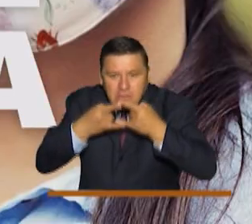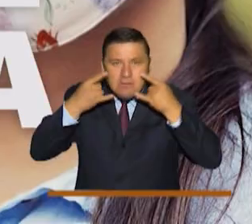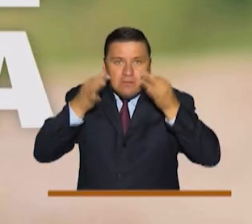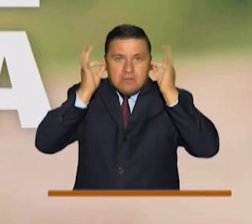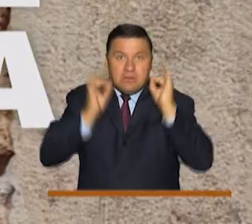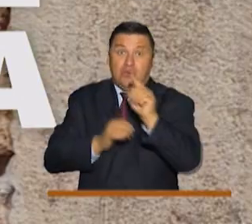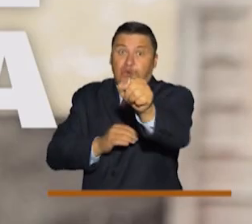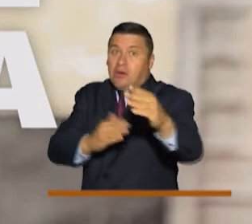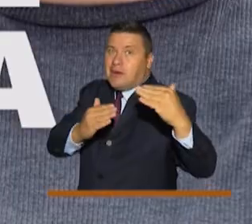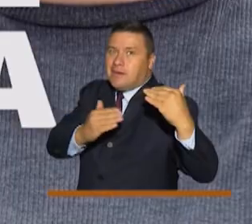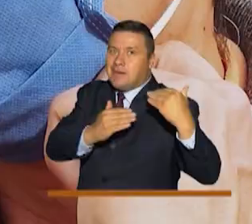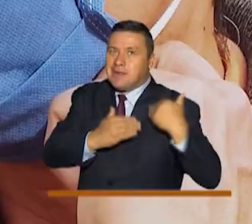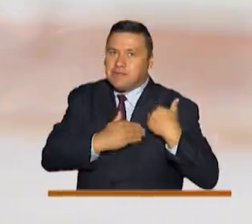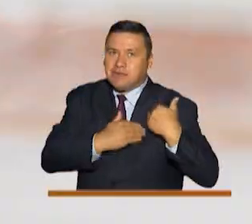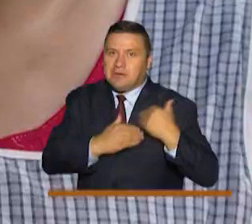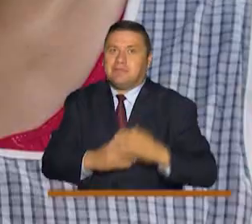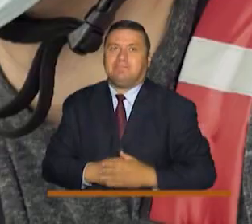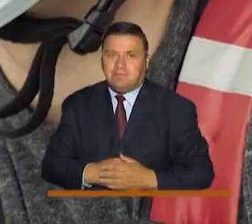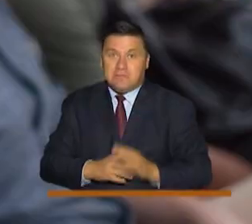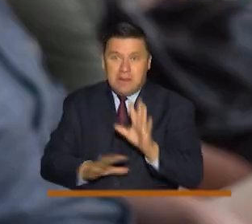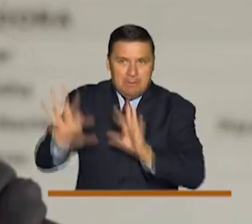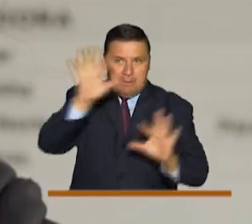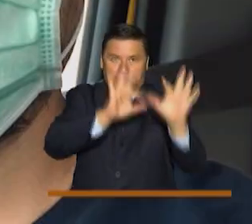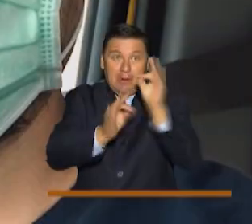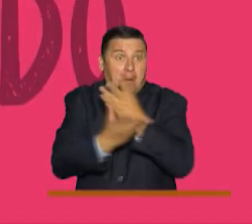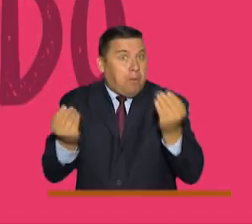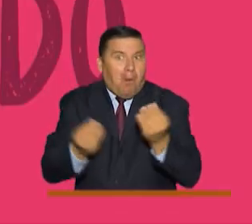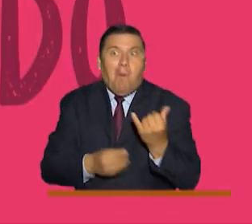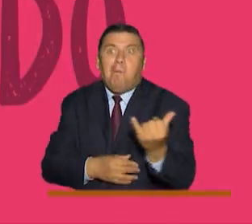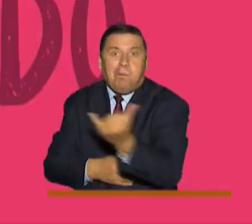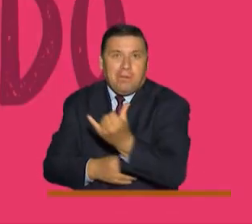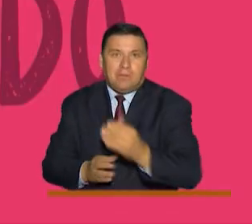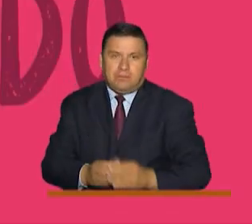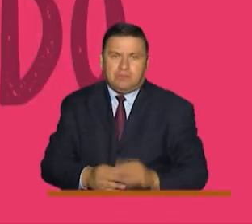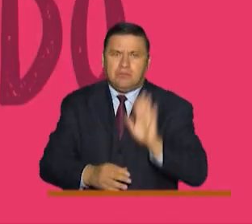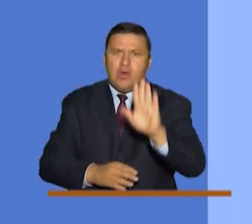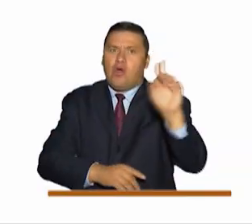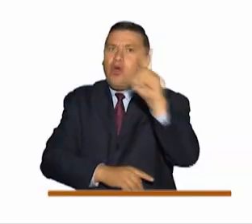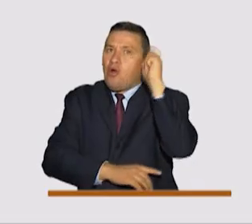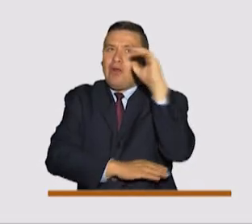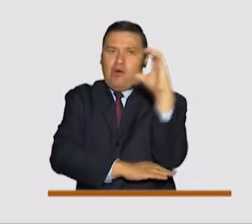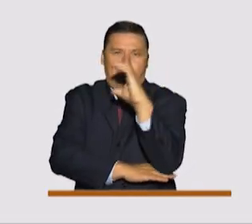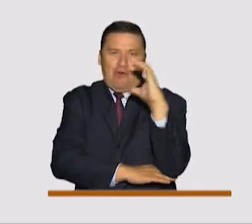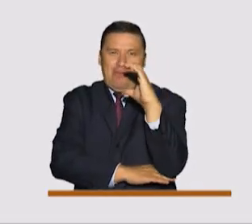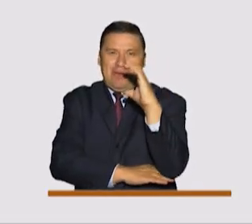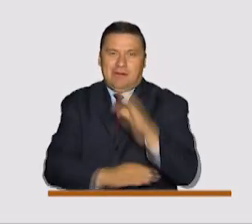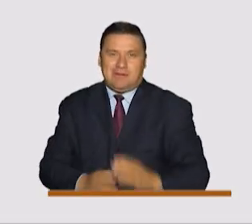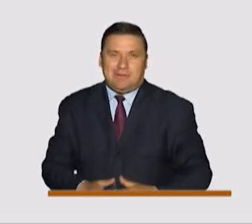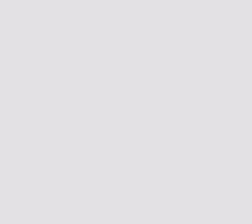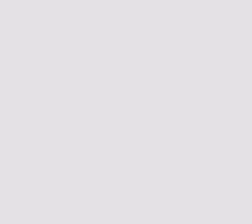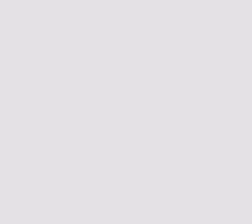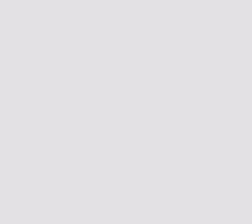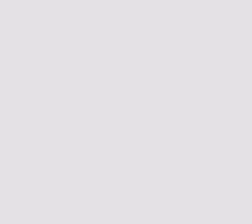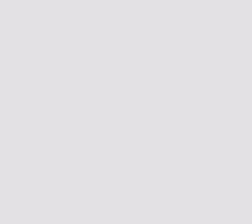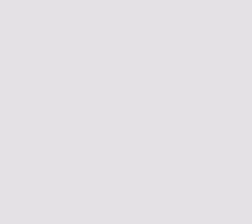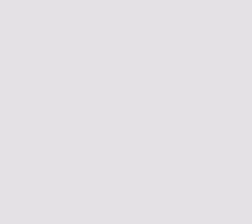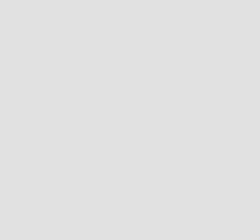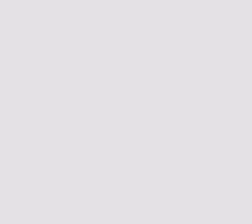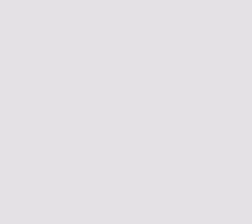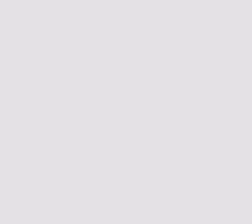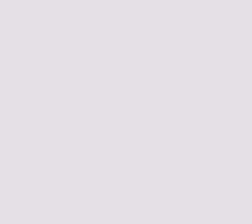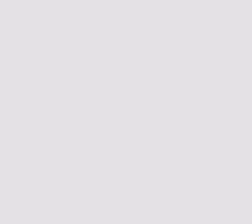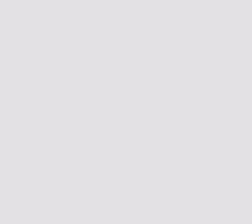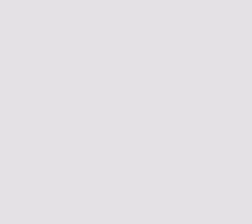lugares con aglomeraciones. Usa bien el tapabocas. Es tu responsabilidad. El virus no se ha ido. Gobierno de